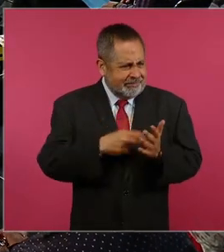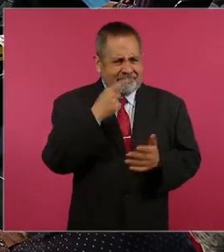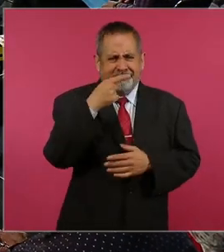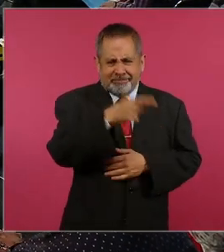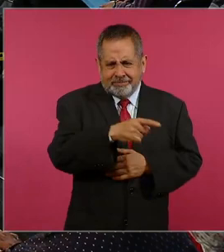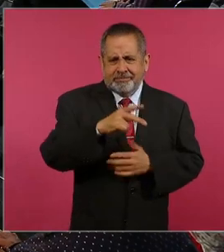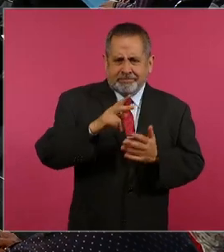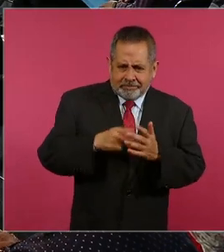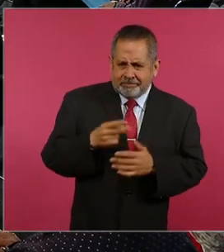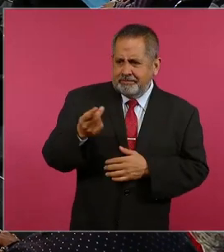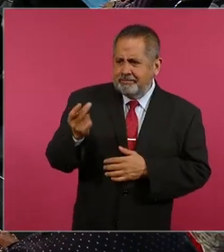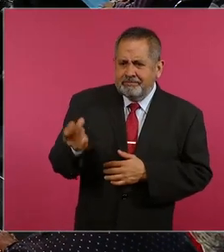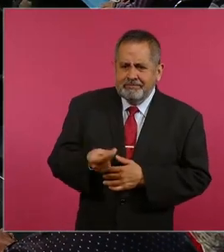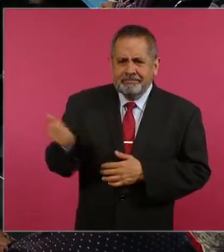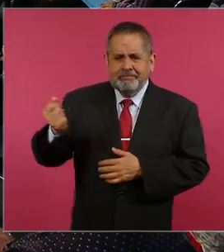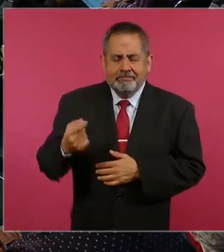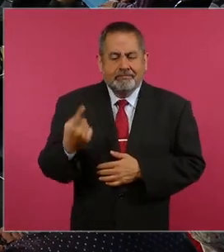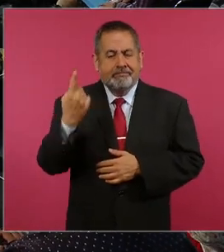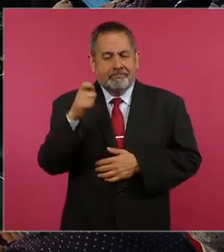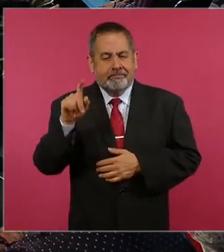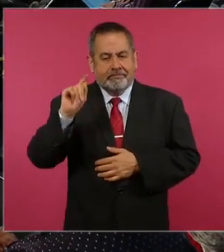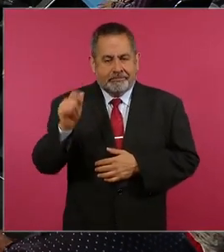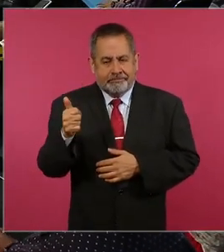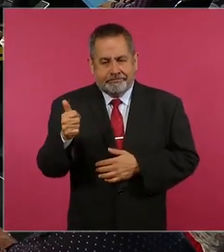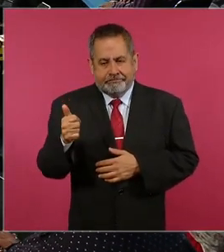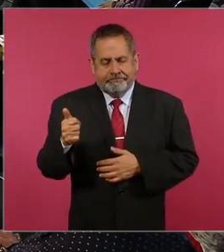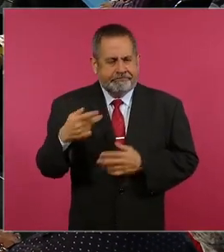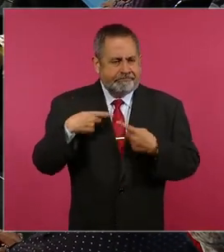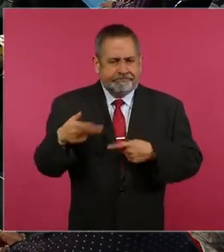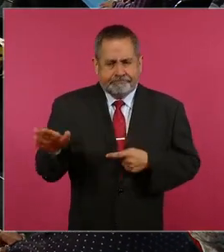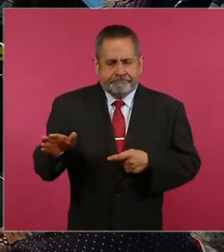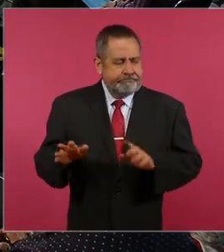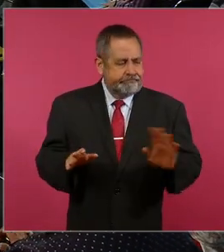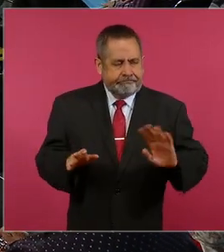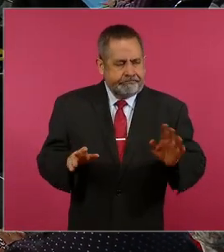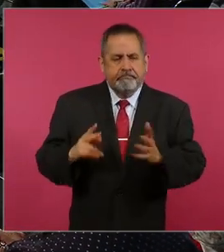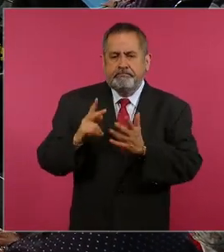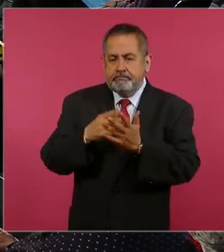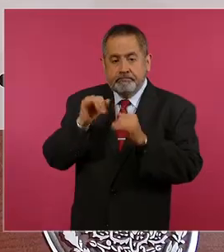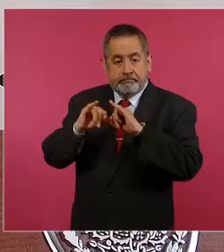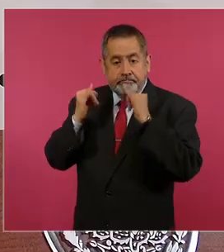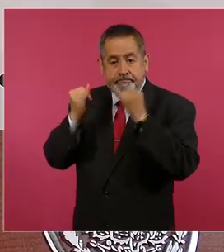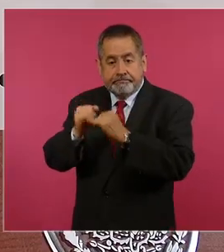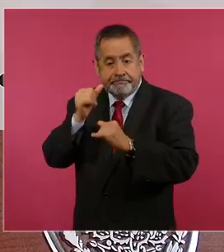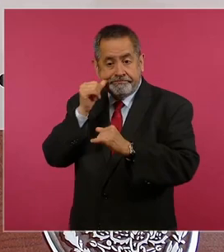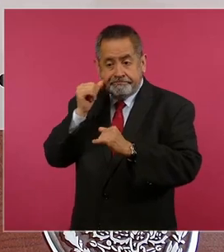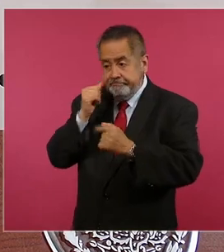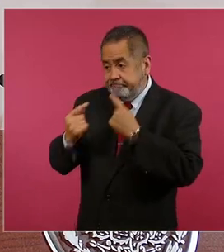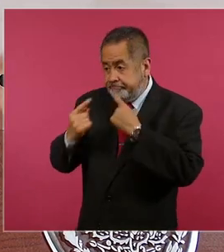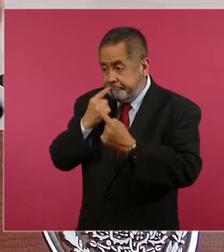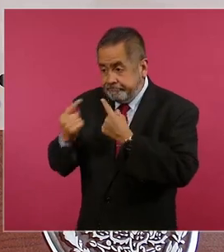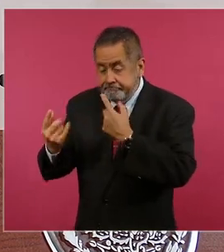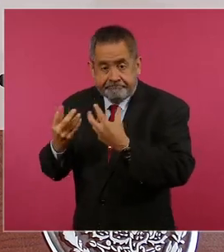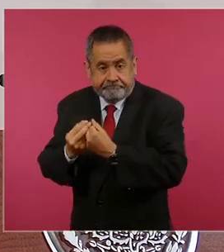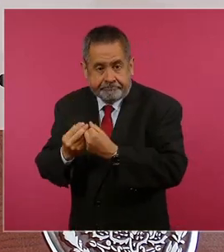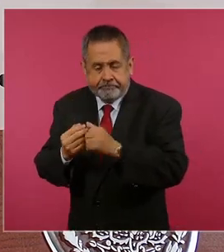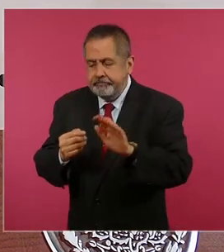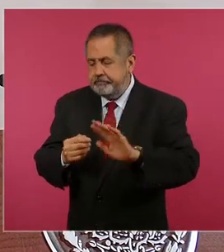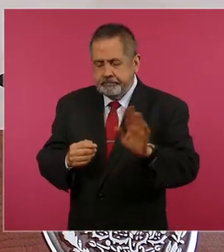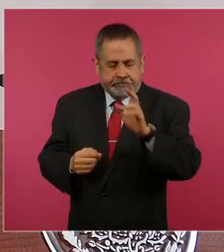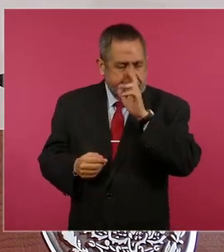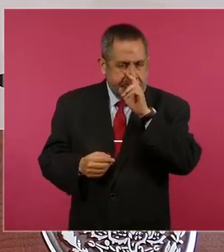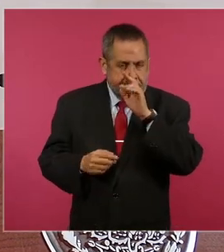176 y por eso nos reunimos ayer y ya se llegó al acuerdo de que se les va